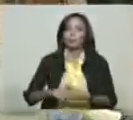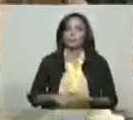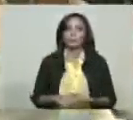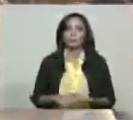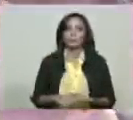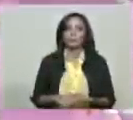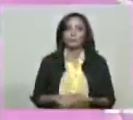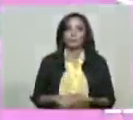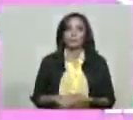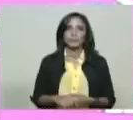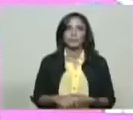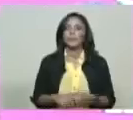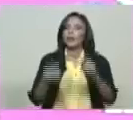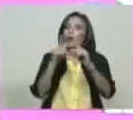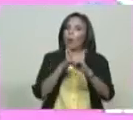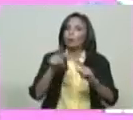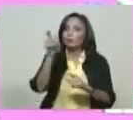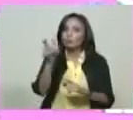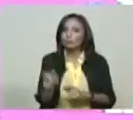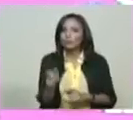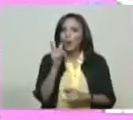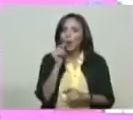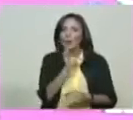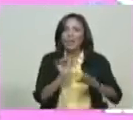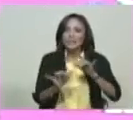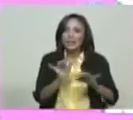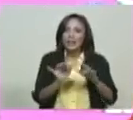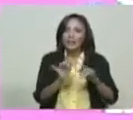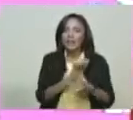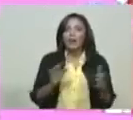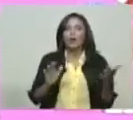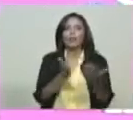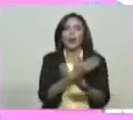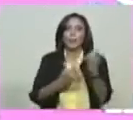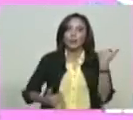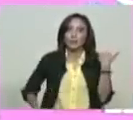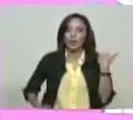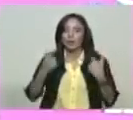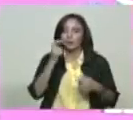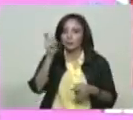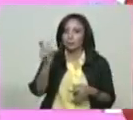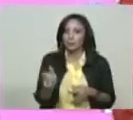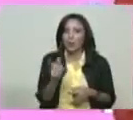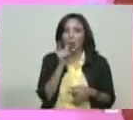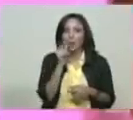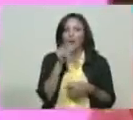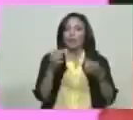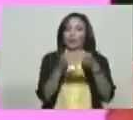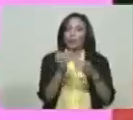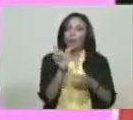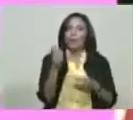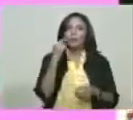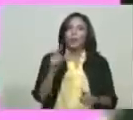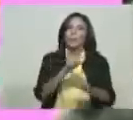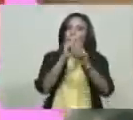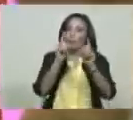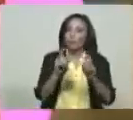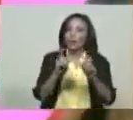al compañero Eduardo Piñate como secretario de la presidencia del Partido Socialista Unido de